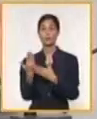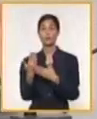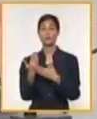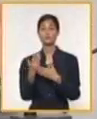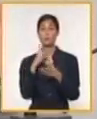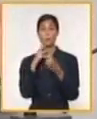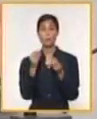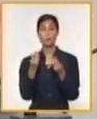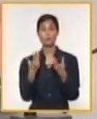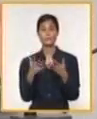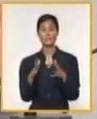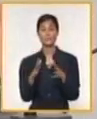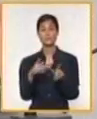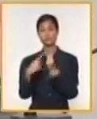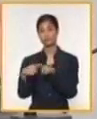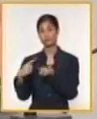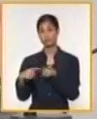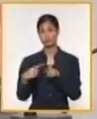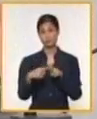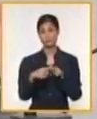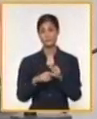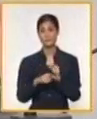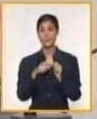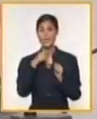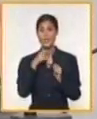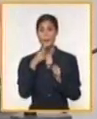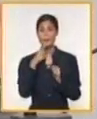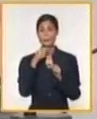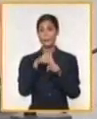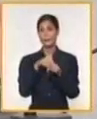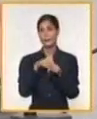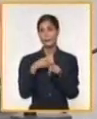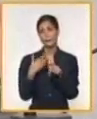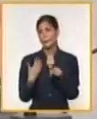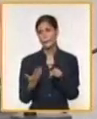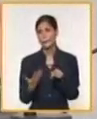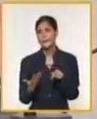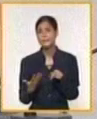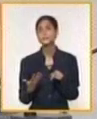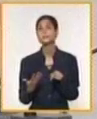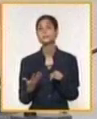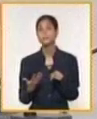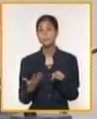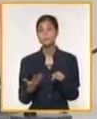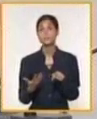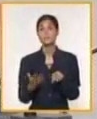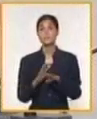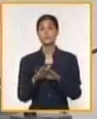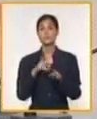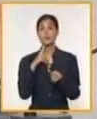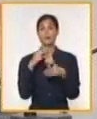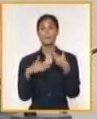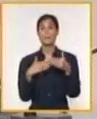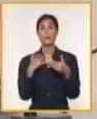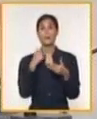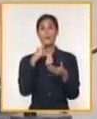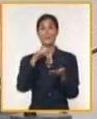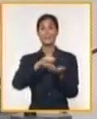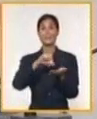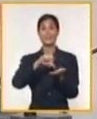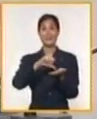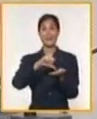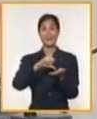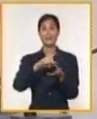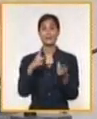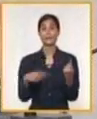las más importantes, por supuesto, el minuto a minuto de lo que sucede con respecto a este conflicto entre Irán e